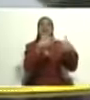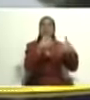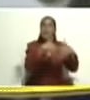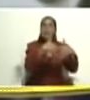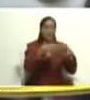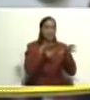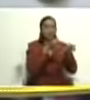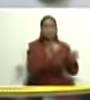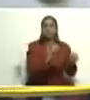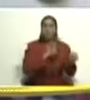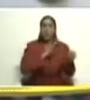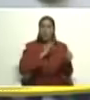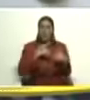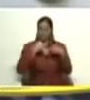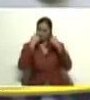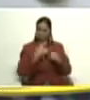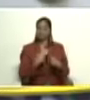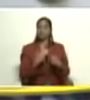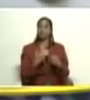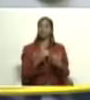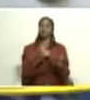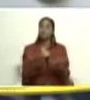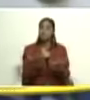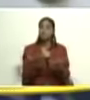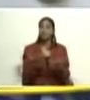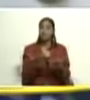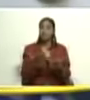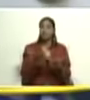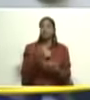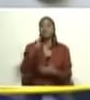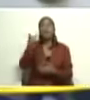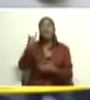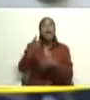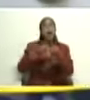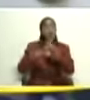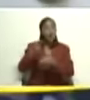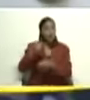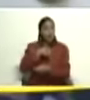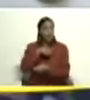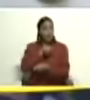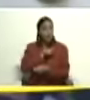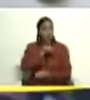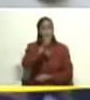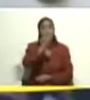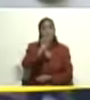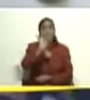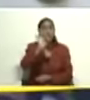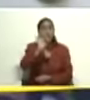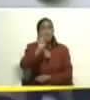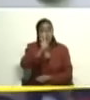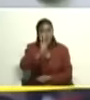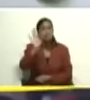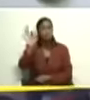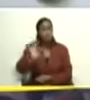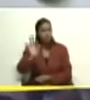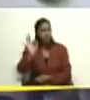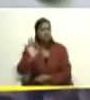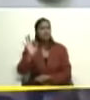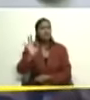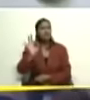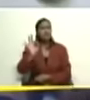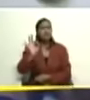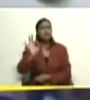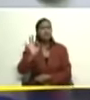alemana. La economía española va a crecer al 1,3%. Y escucho al presidente hablar del crecimiento de la